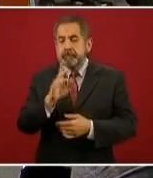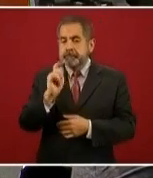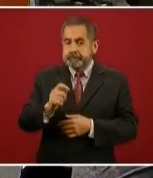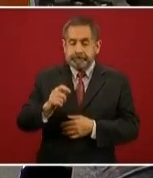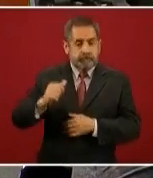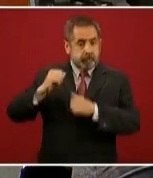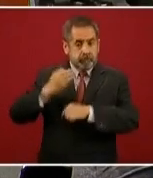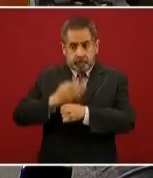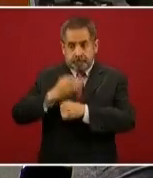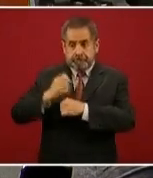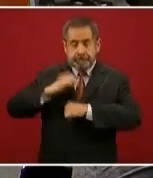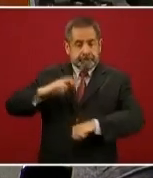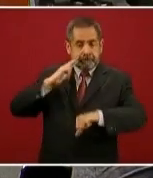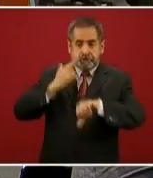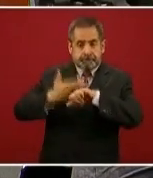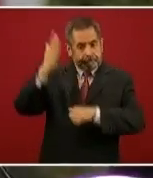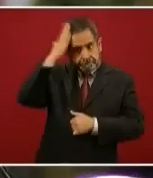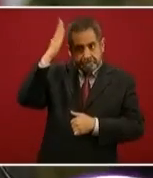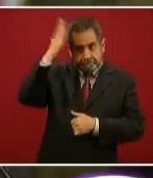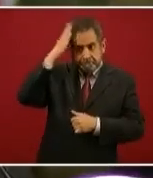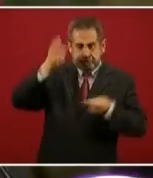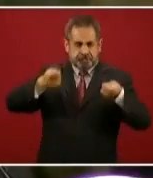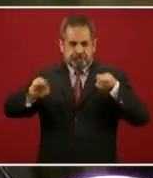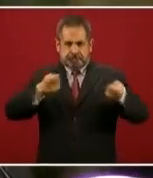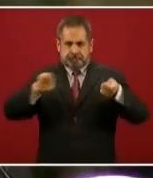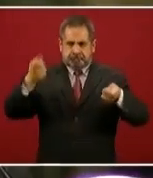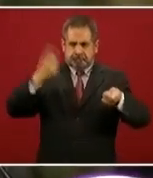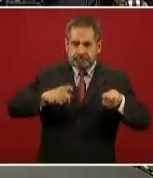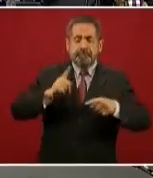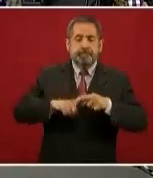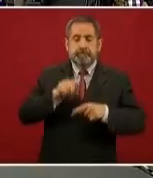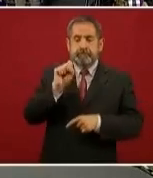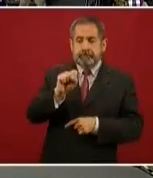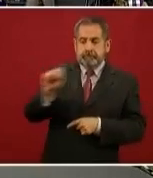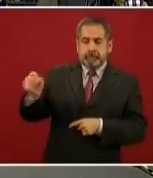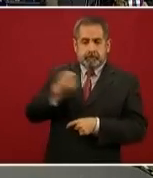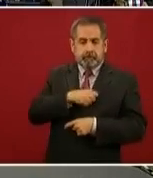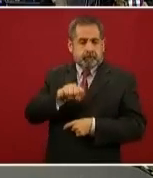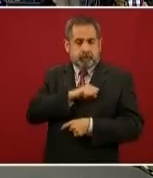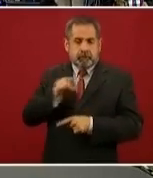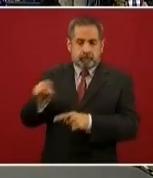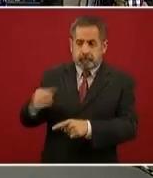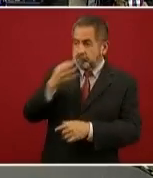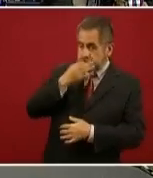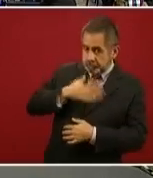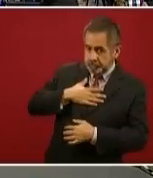que la Secretaría de Salud es la que lleva el liderazgo de esto. Muchas gracias.